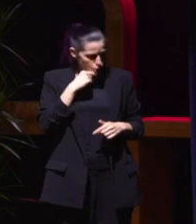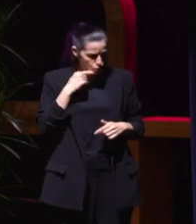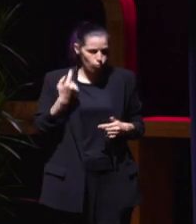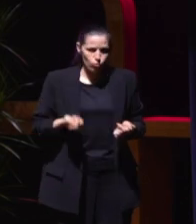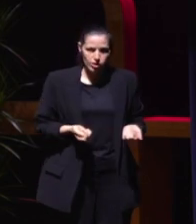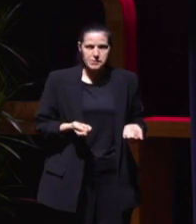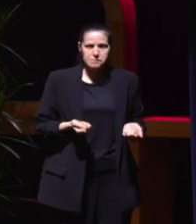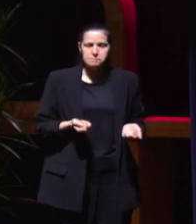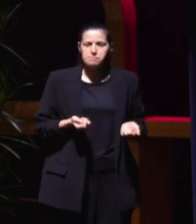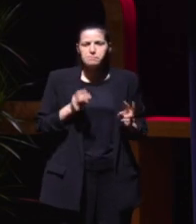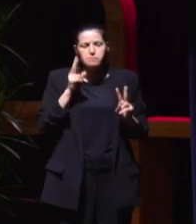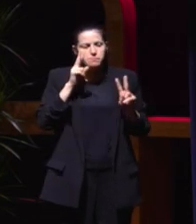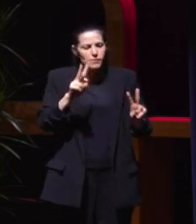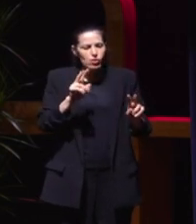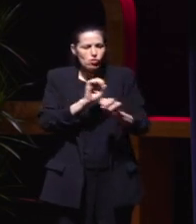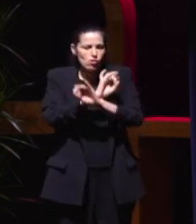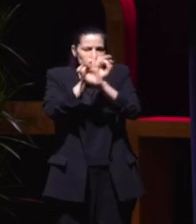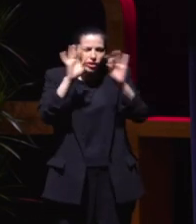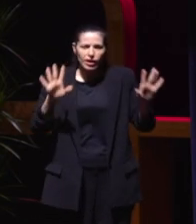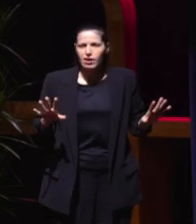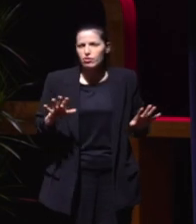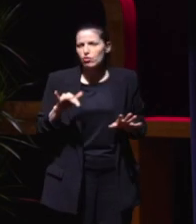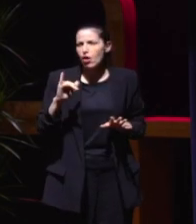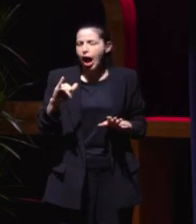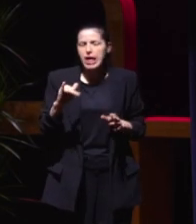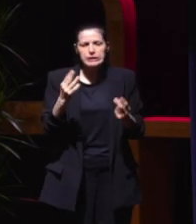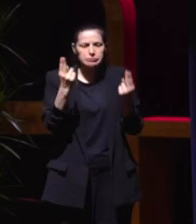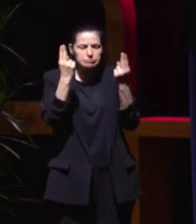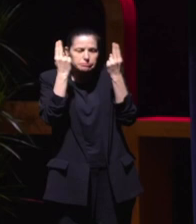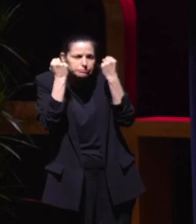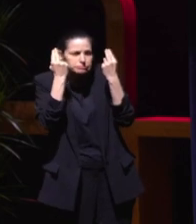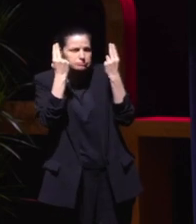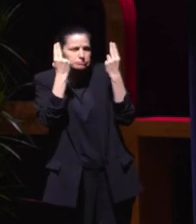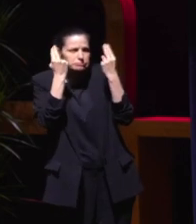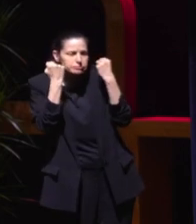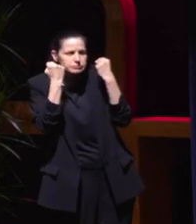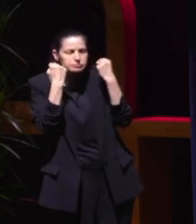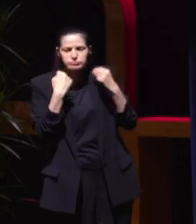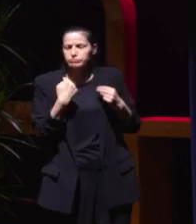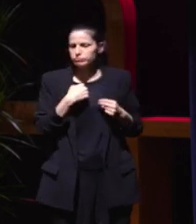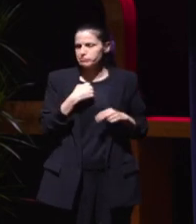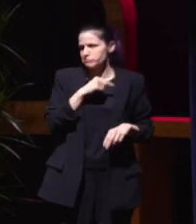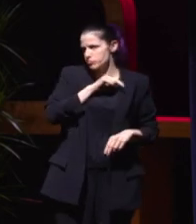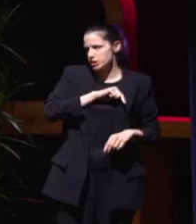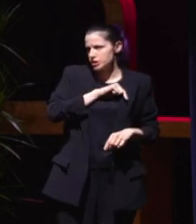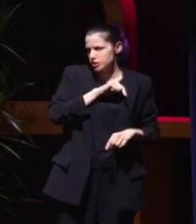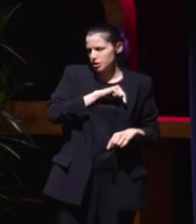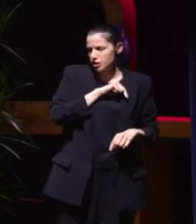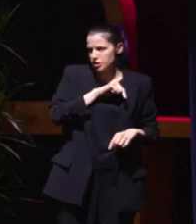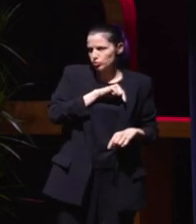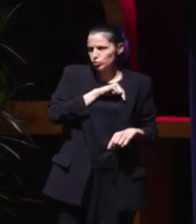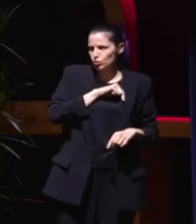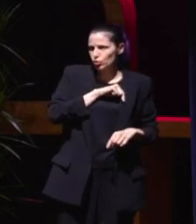visto clarísimamente la sumisión no la sumisión a la que yo me he sentido he sentido